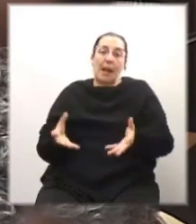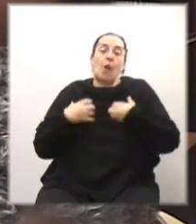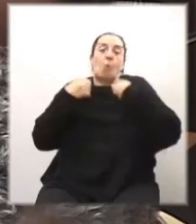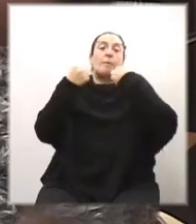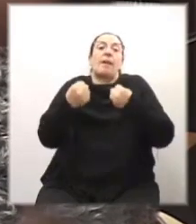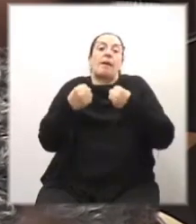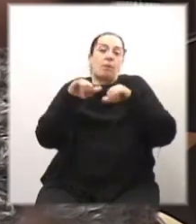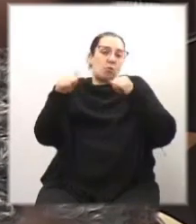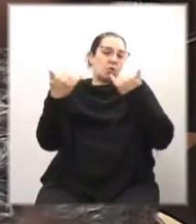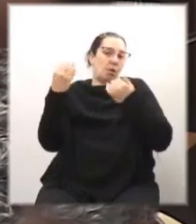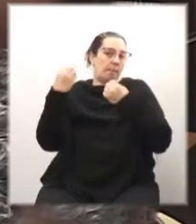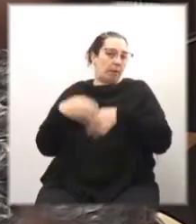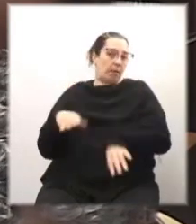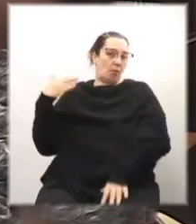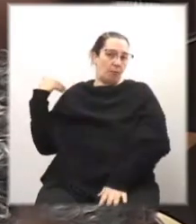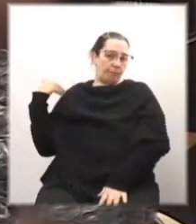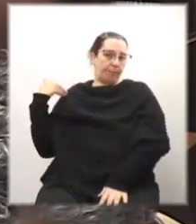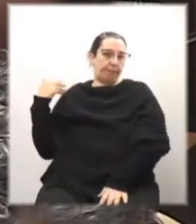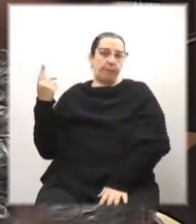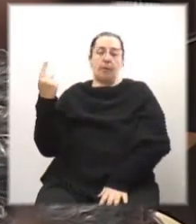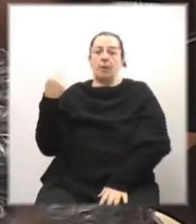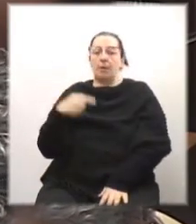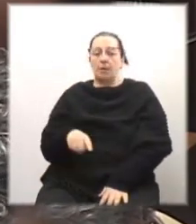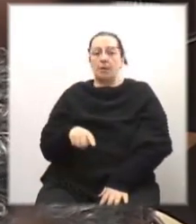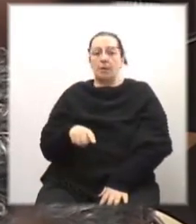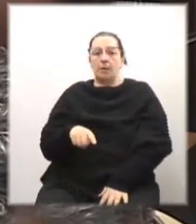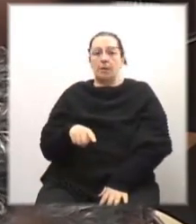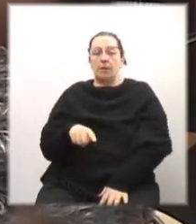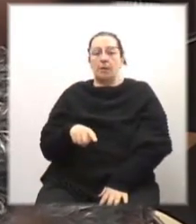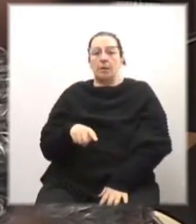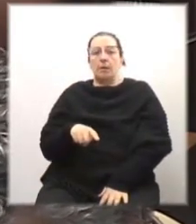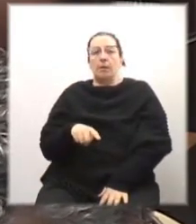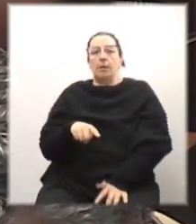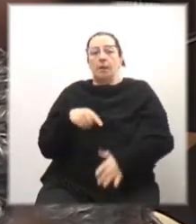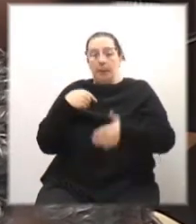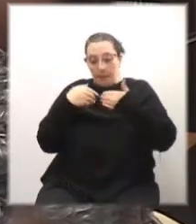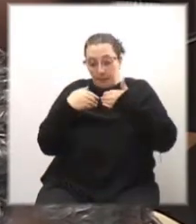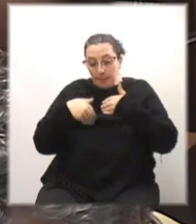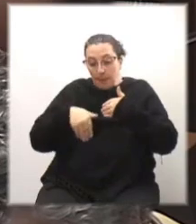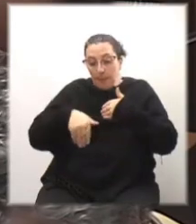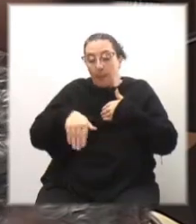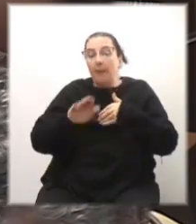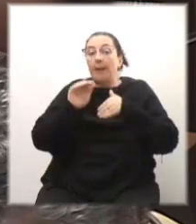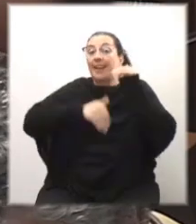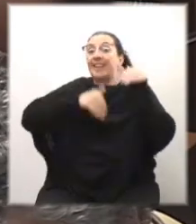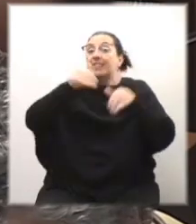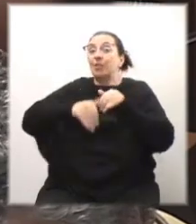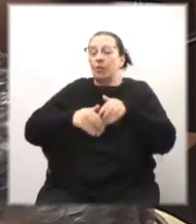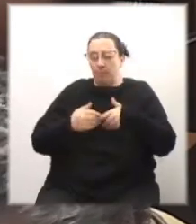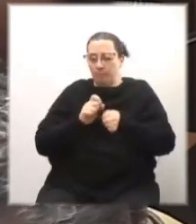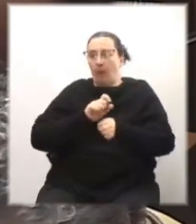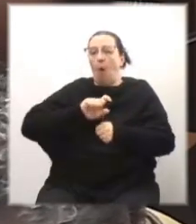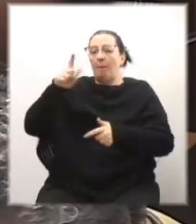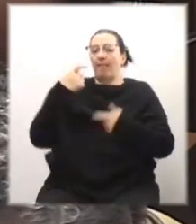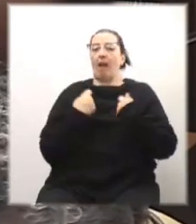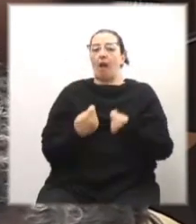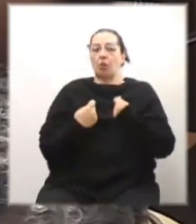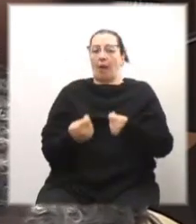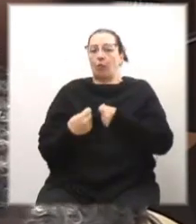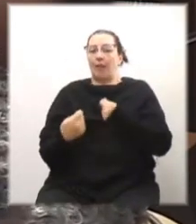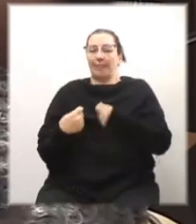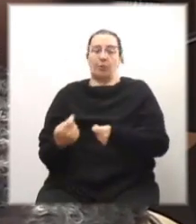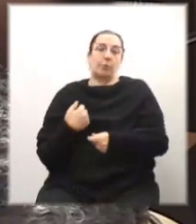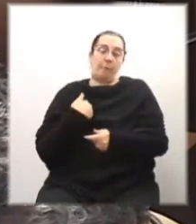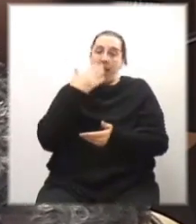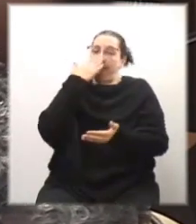lo perdido. A medida que se acercan las elecciones comienza a aumentar el gasto, para terminar en un nivel de gasto en